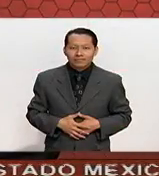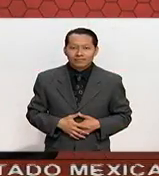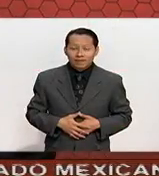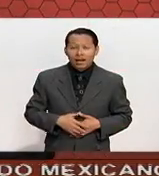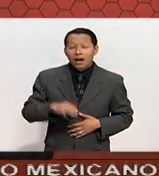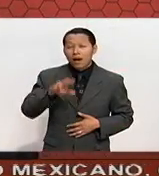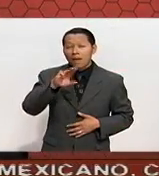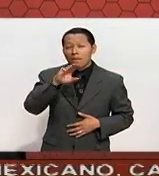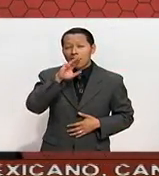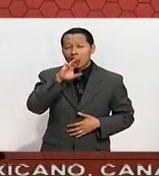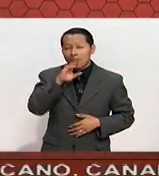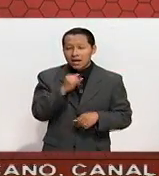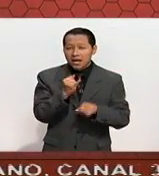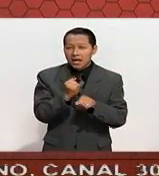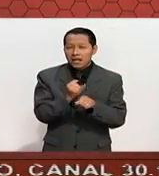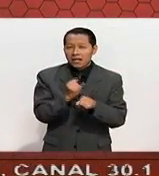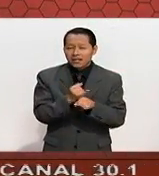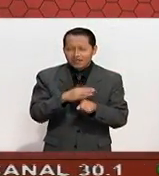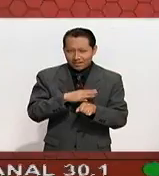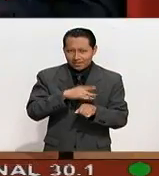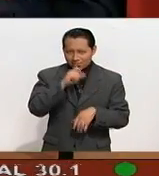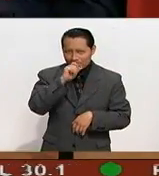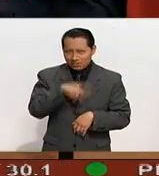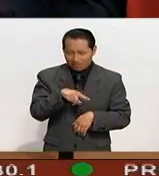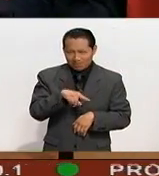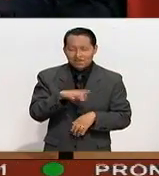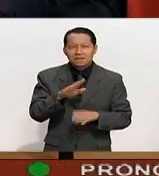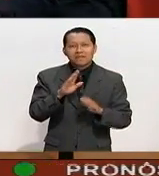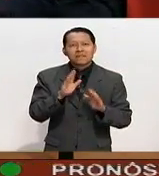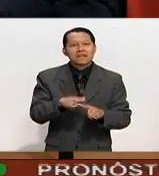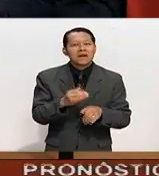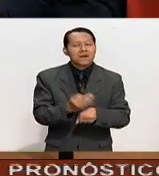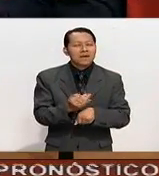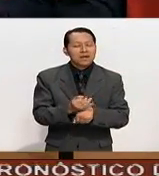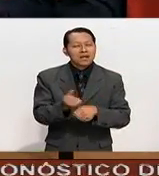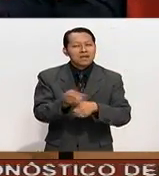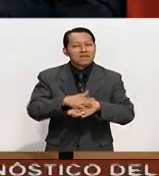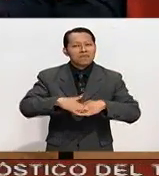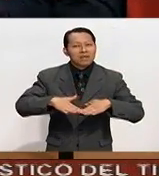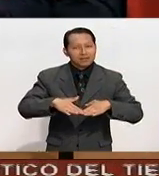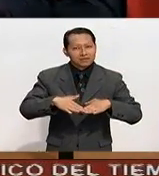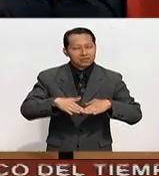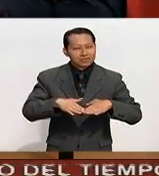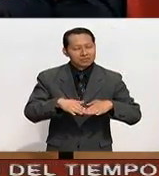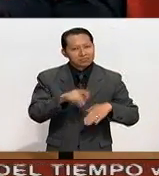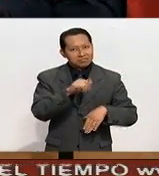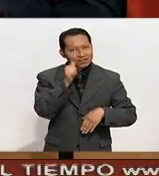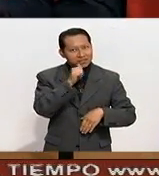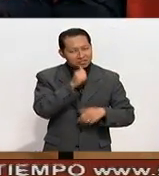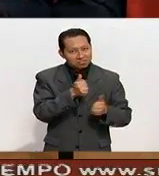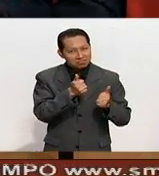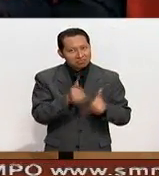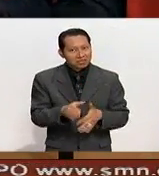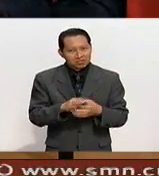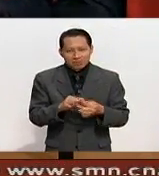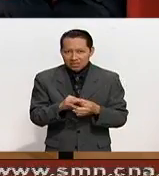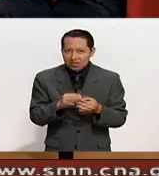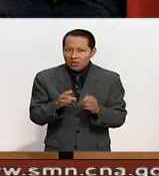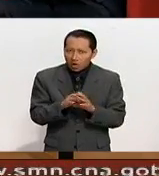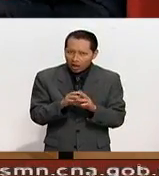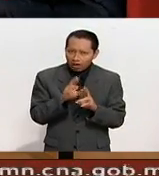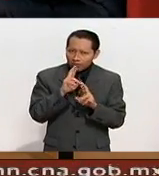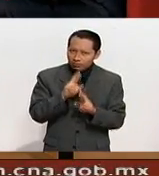Mava Digital, y ya está lista Melba Sangri con toda la información que, como siempre, nos traes pues reportes, informes